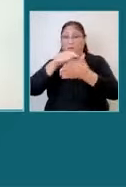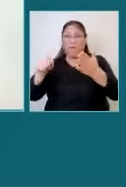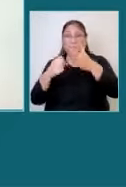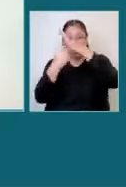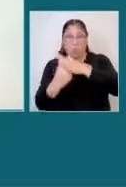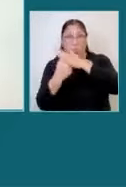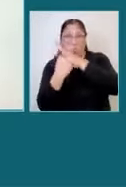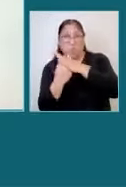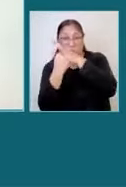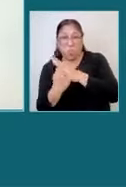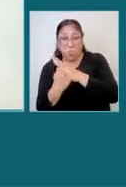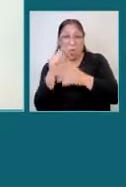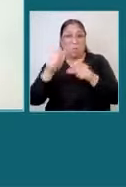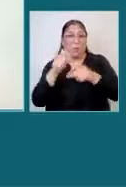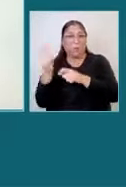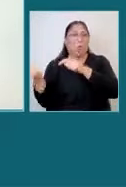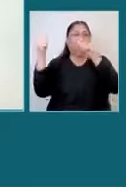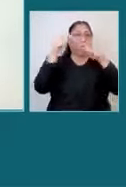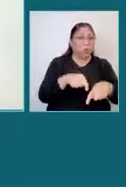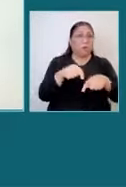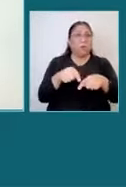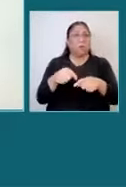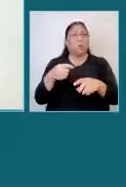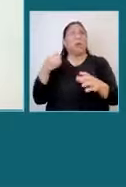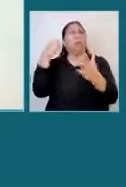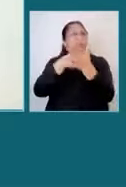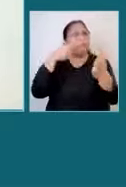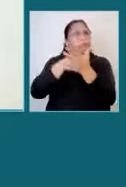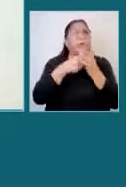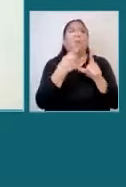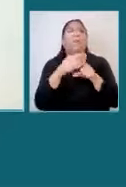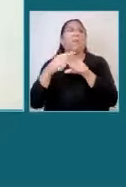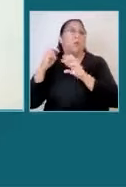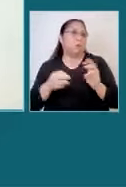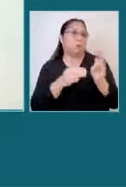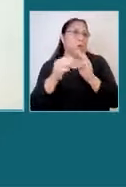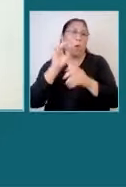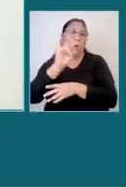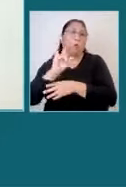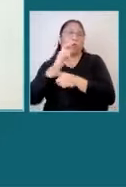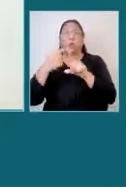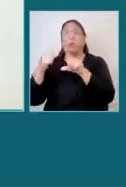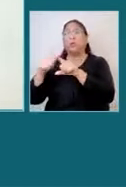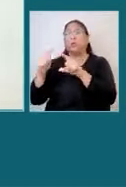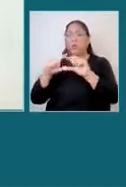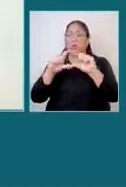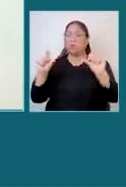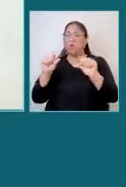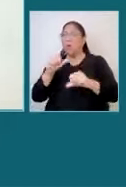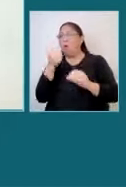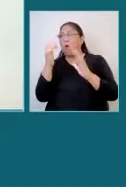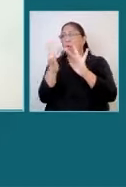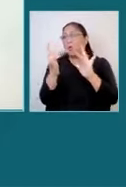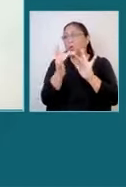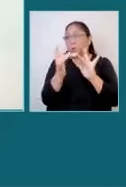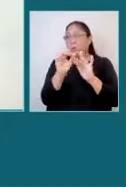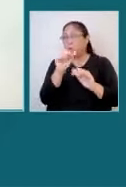abusadores logran volver al ataque mediante distintas tácticas, ya sea usando otros usuarios o a través de otras plataformas.